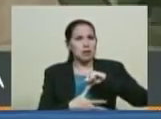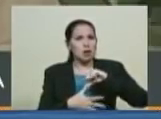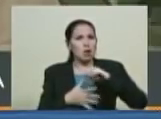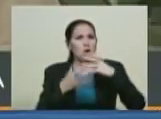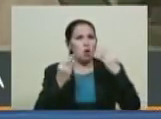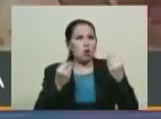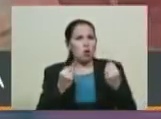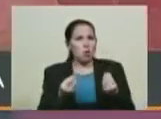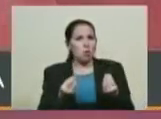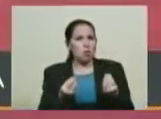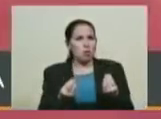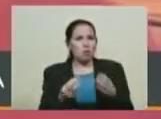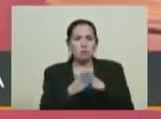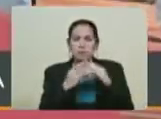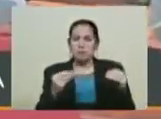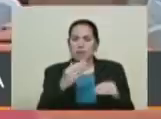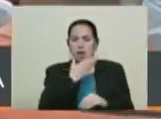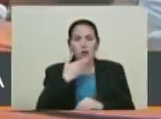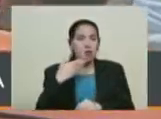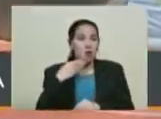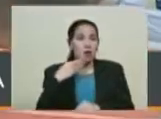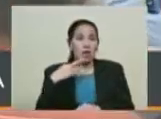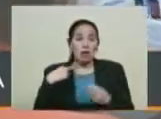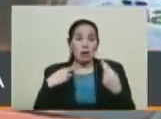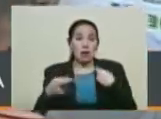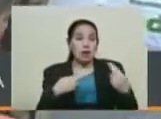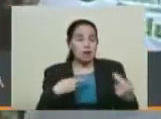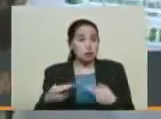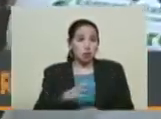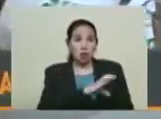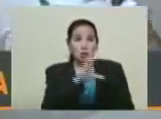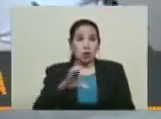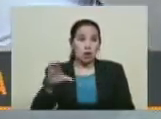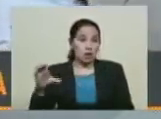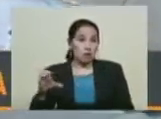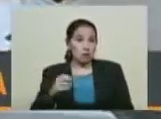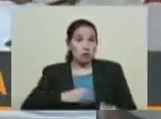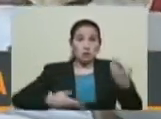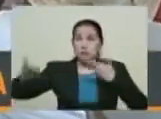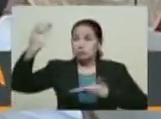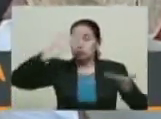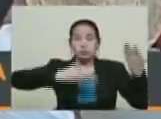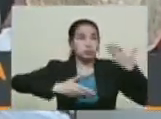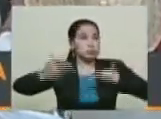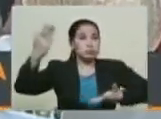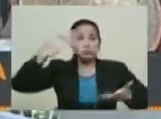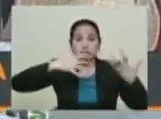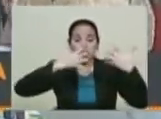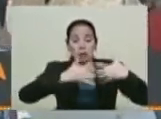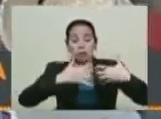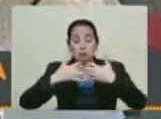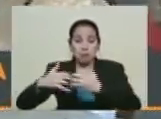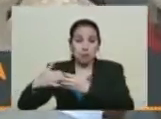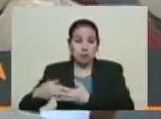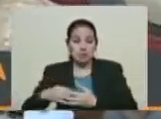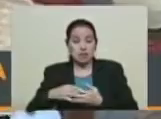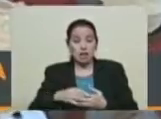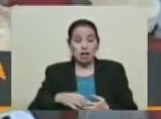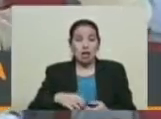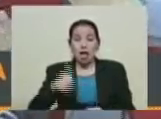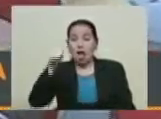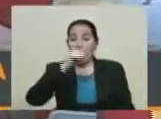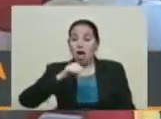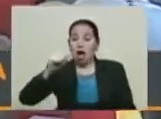las mejores relaciones con el Caribe y podemos convertirnos en exportadores de plantas desalinizadoras